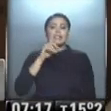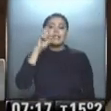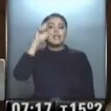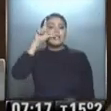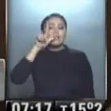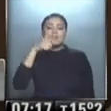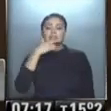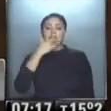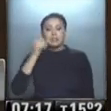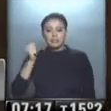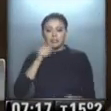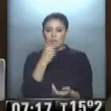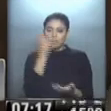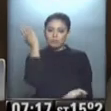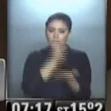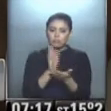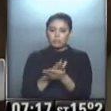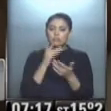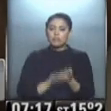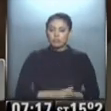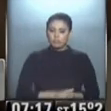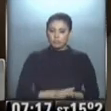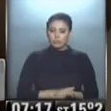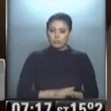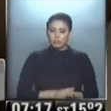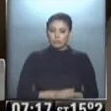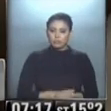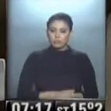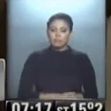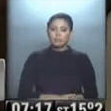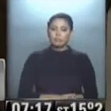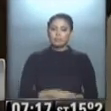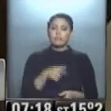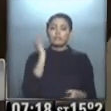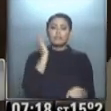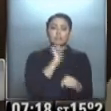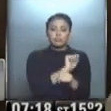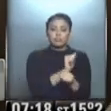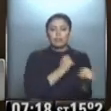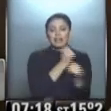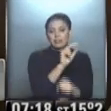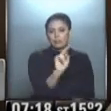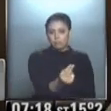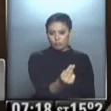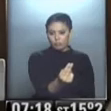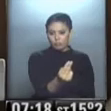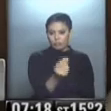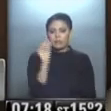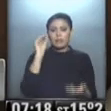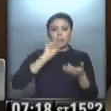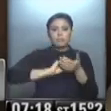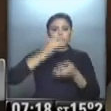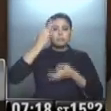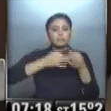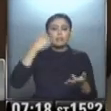aguilar de las demás circunstancias personales en autos a la pena de prisión perpetua accesorias legales y costas